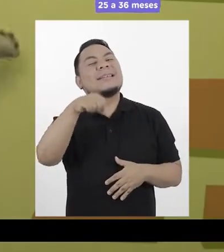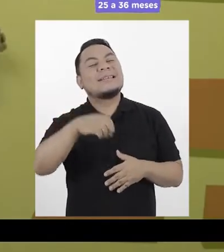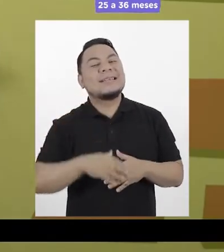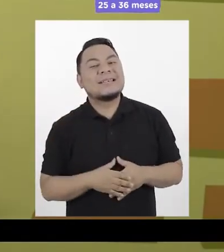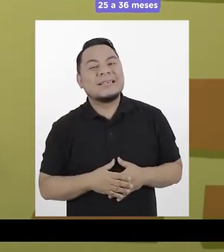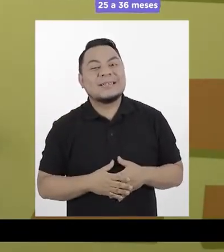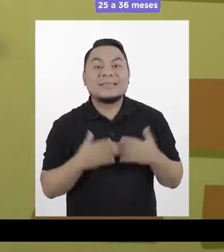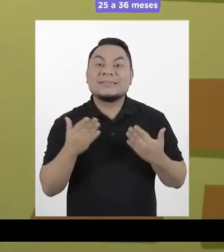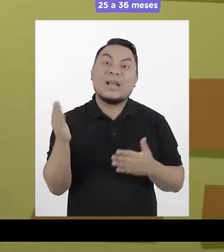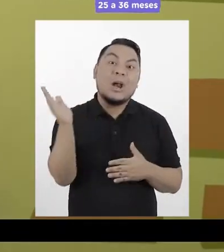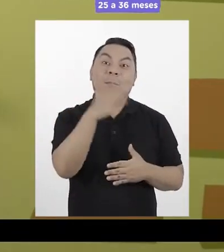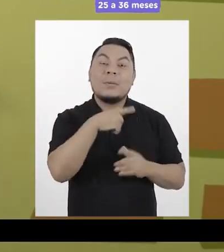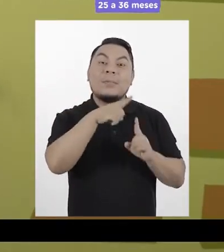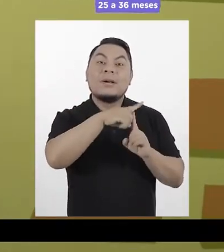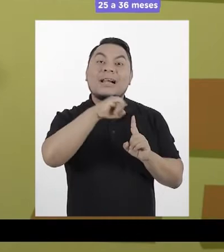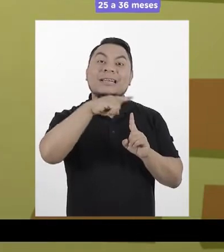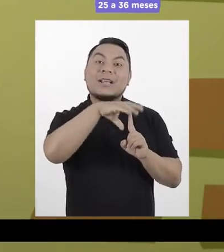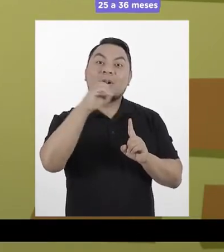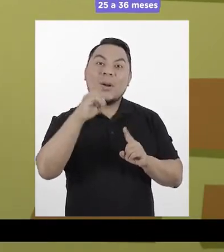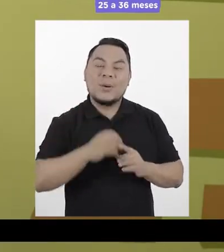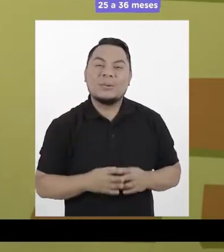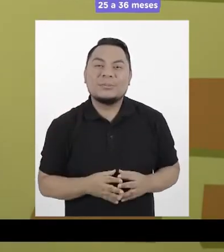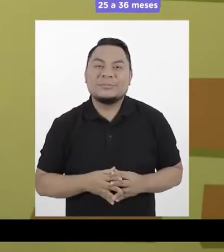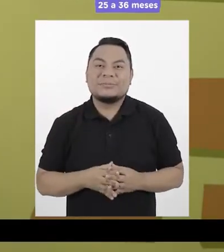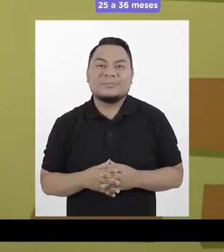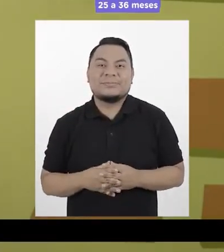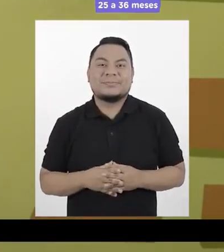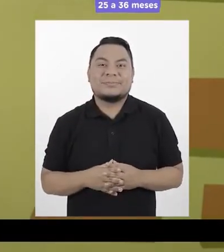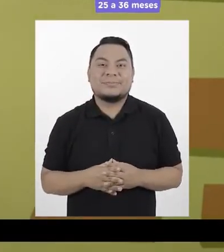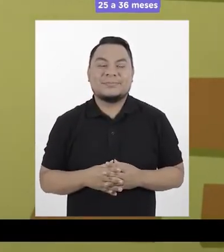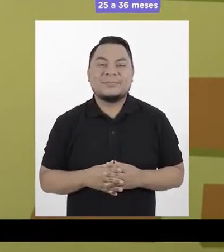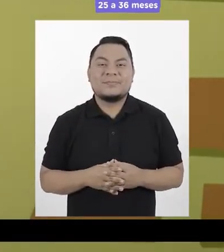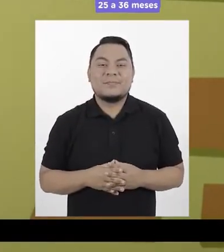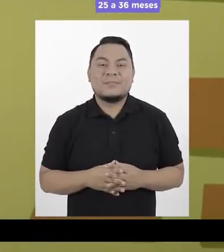¡Sí! ¡Vamos, Tito!